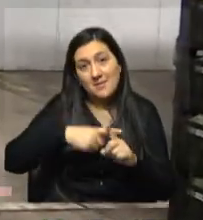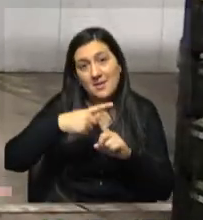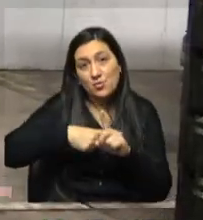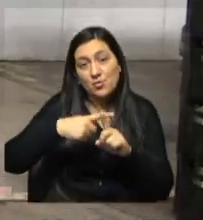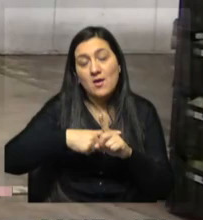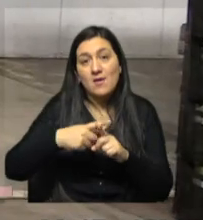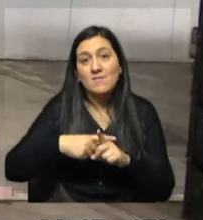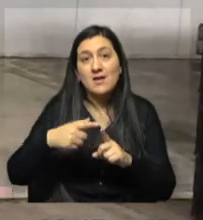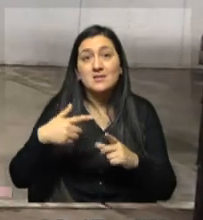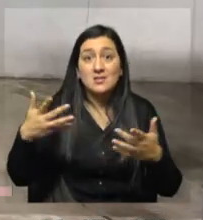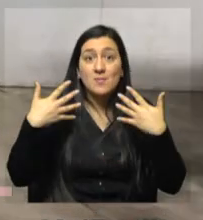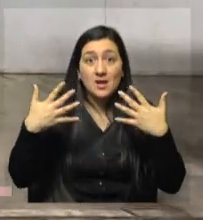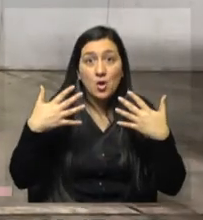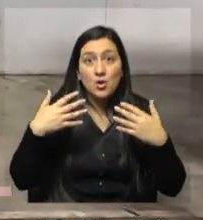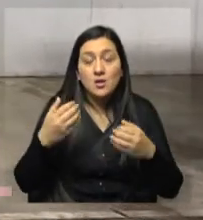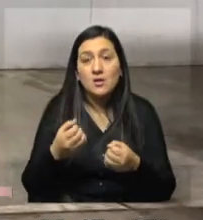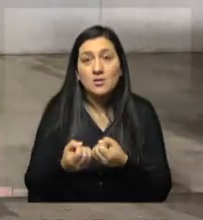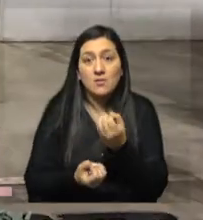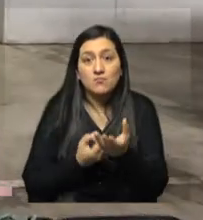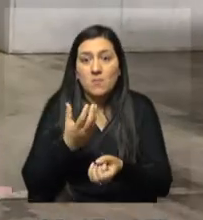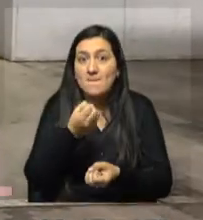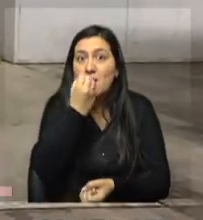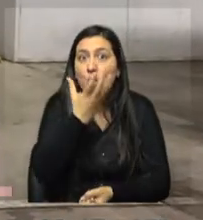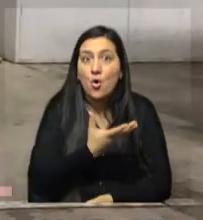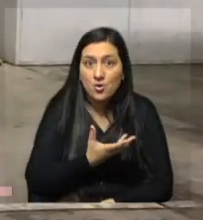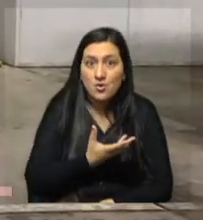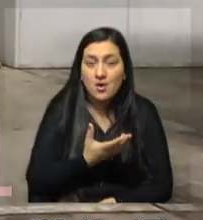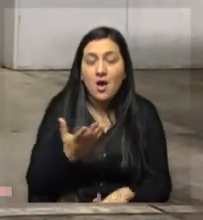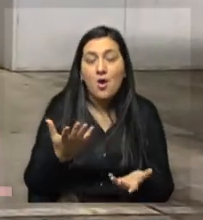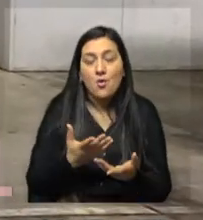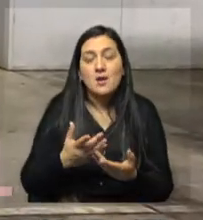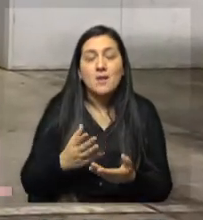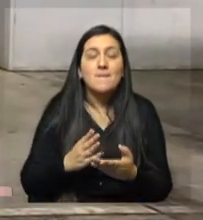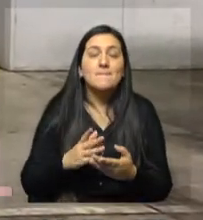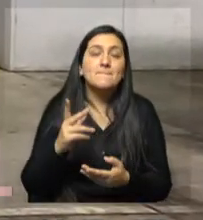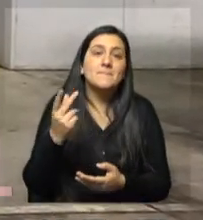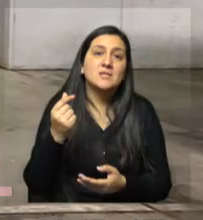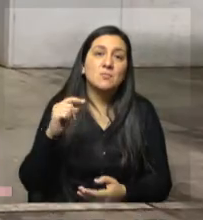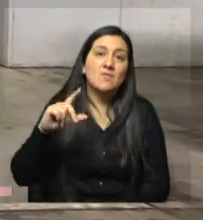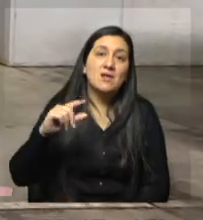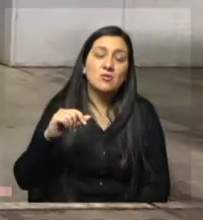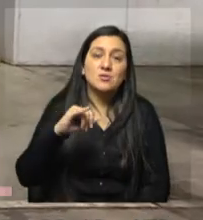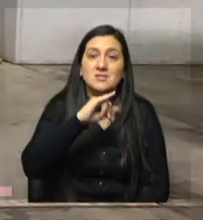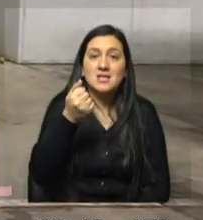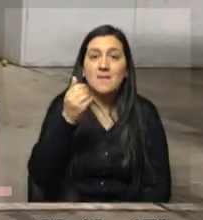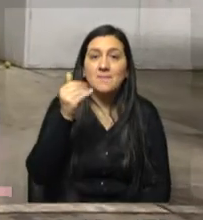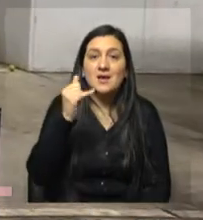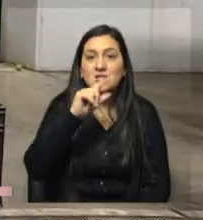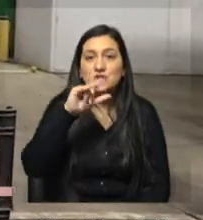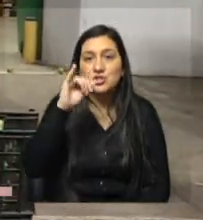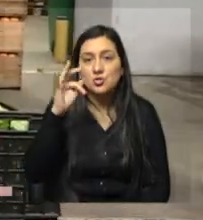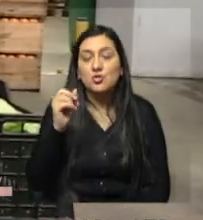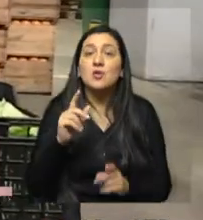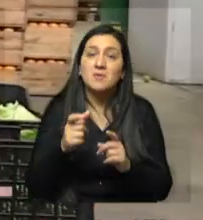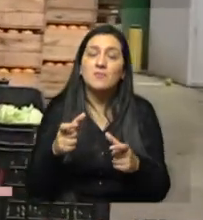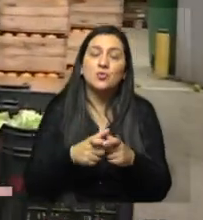tenemos mucho mejor crecimiento y ya estamos con precios mucho más accesibles, lo que son zucchini y zapallito, por ejemplo. Seguramente también todo lo que va a ser